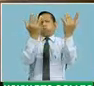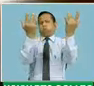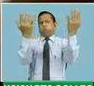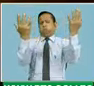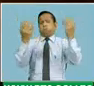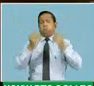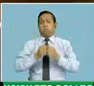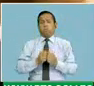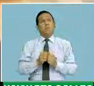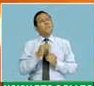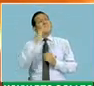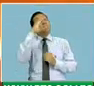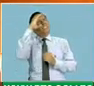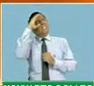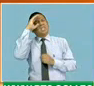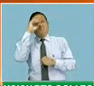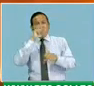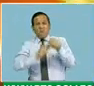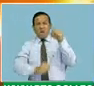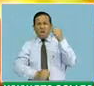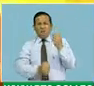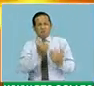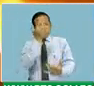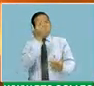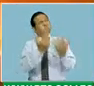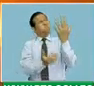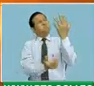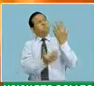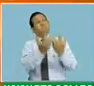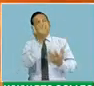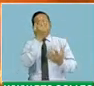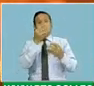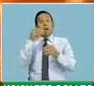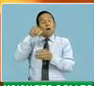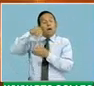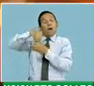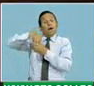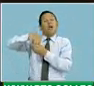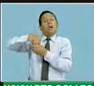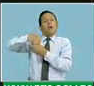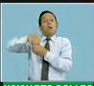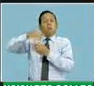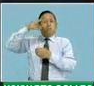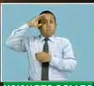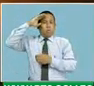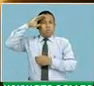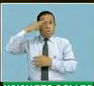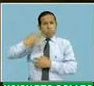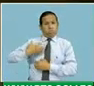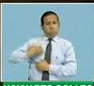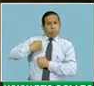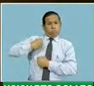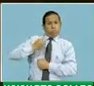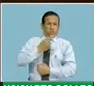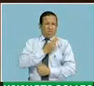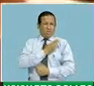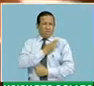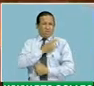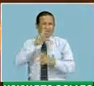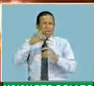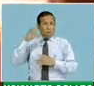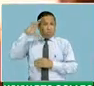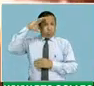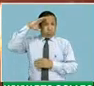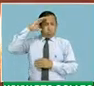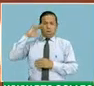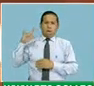Elevadas columnas de fuego salían de los restos del avión, en el que viajaban pilotos militares y cadetes de la Universidad de la Fuerza Aérea de Kushedu.